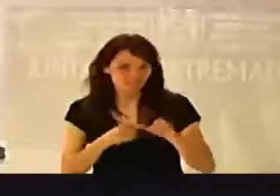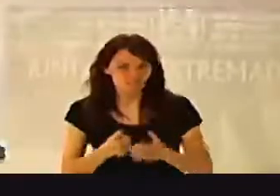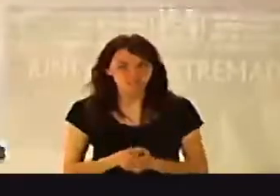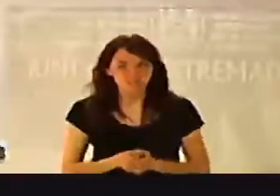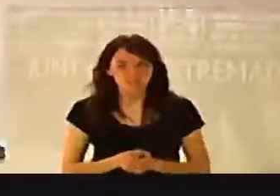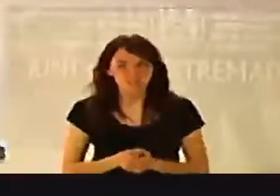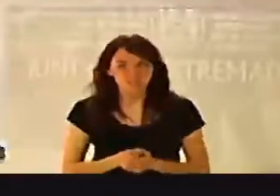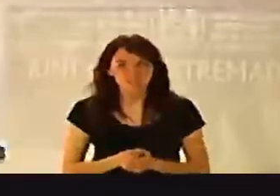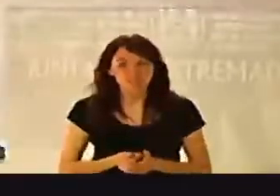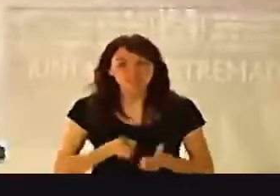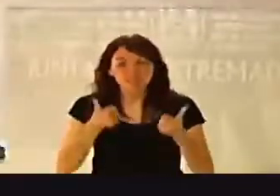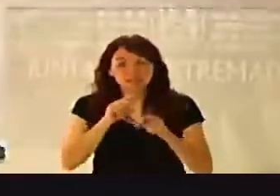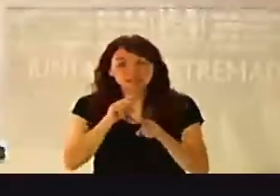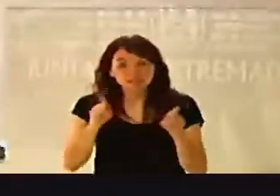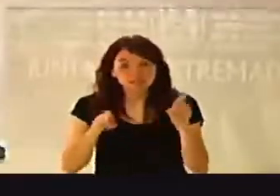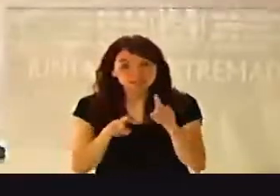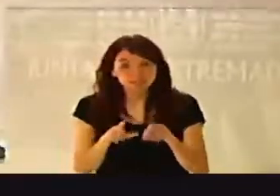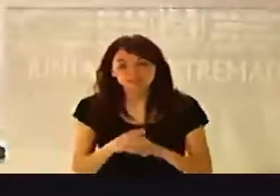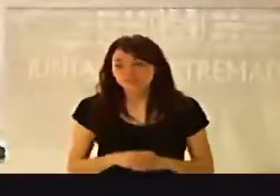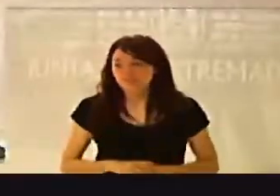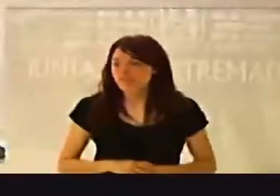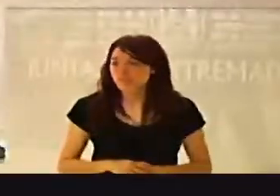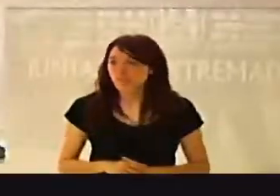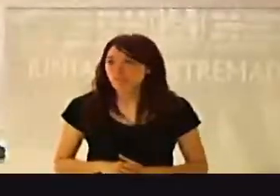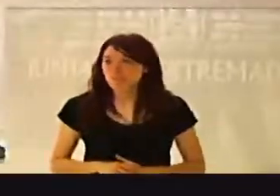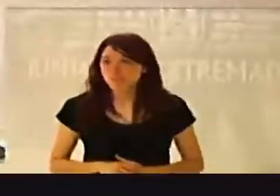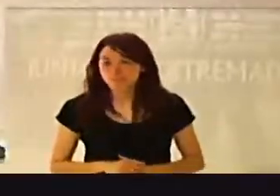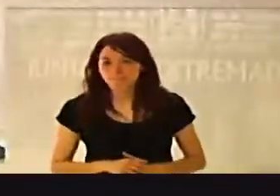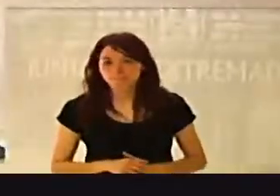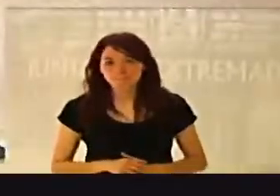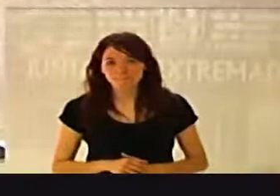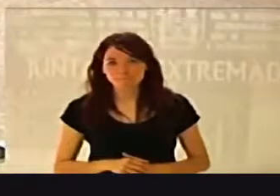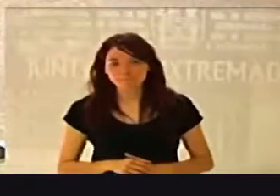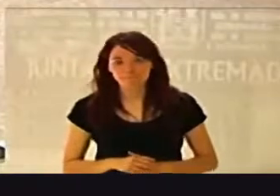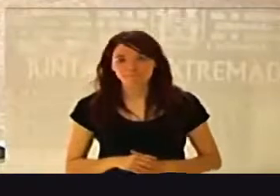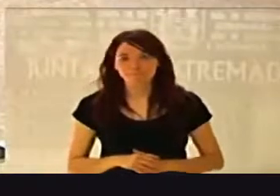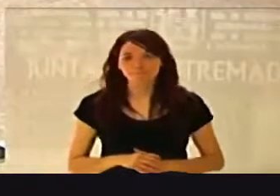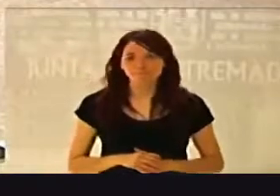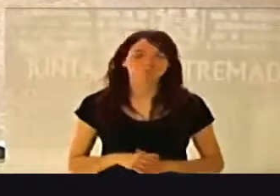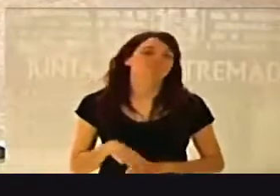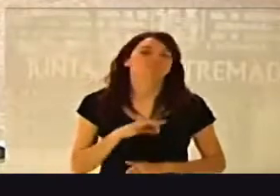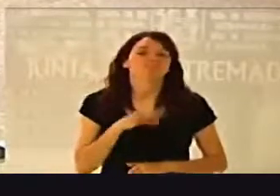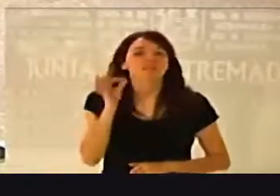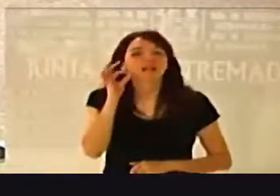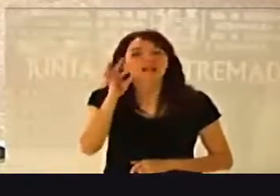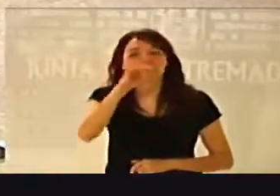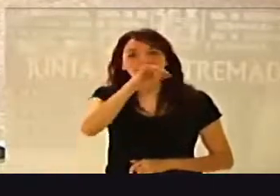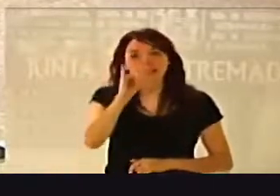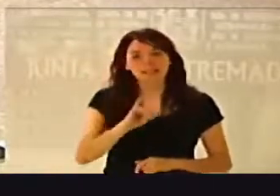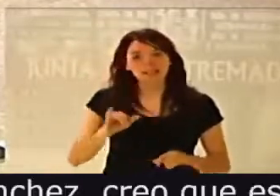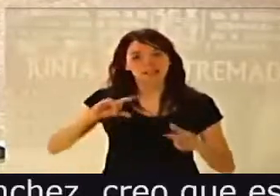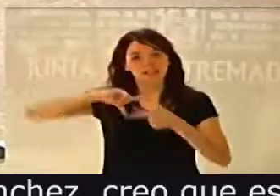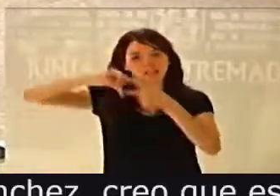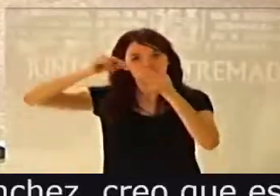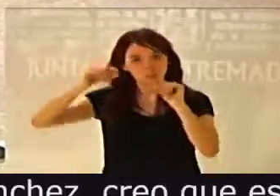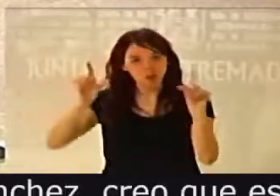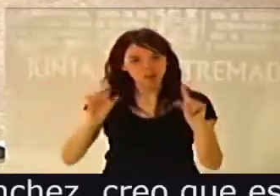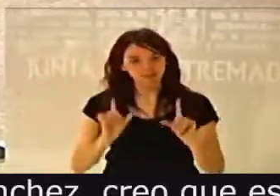pregunta más? Sí, a ver, Esther Sánchez creo que es, de Canal Extremadura Televisión.